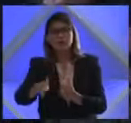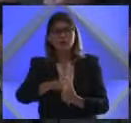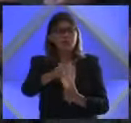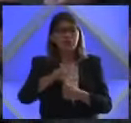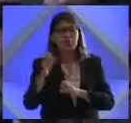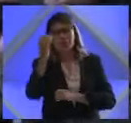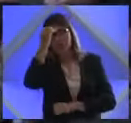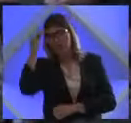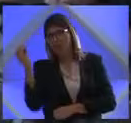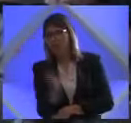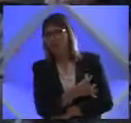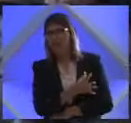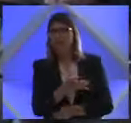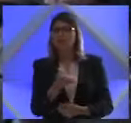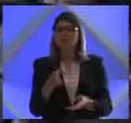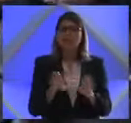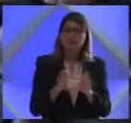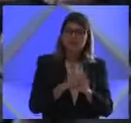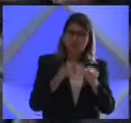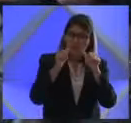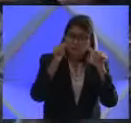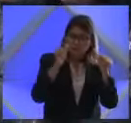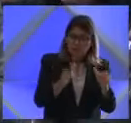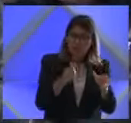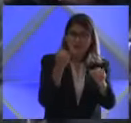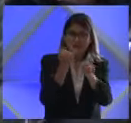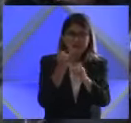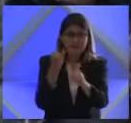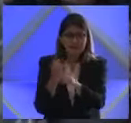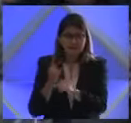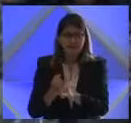internet a lance en las zonas rurales